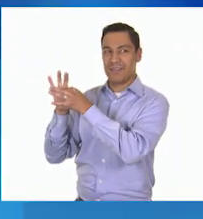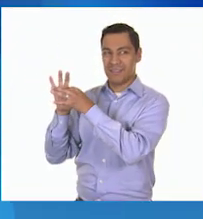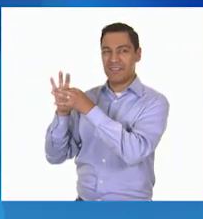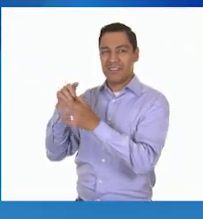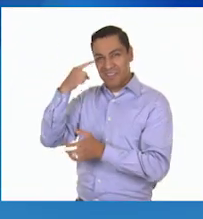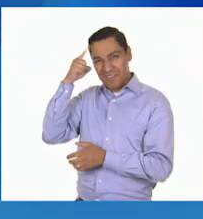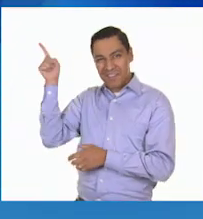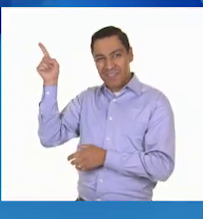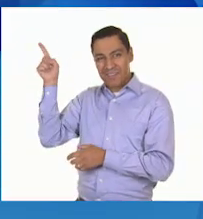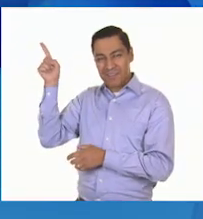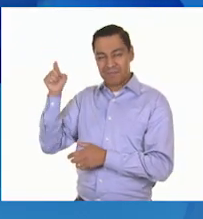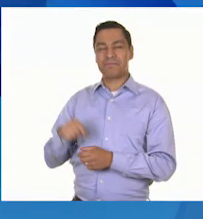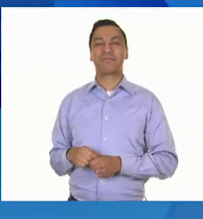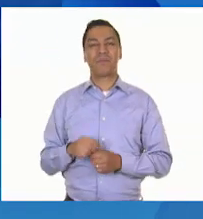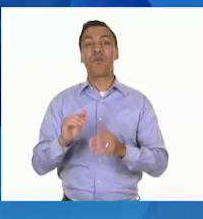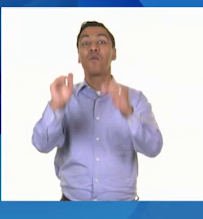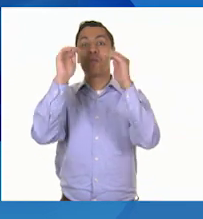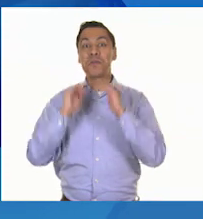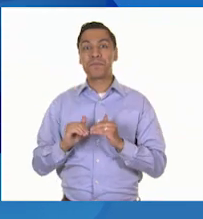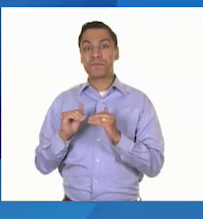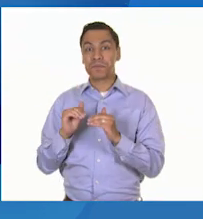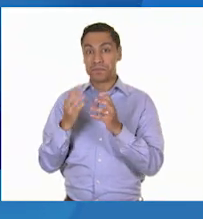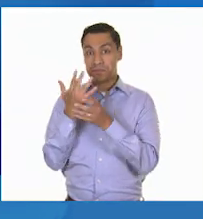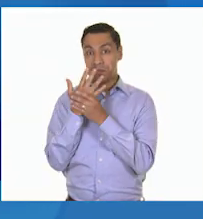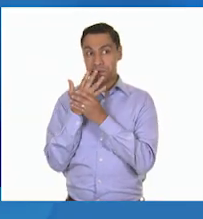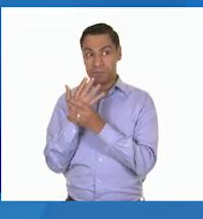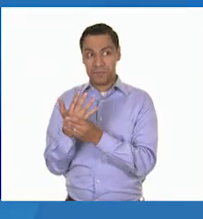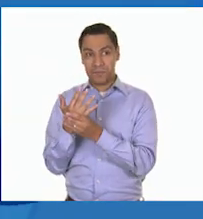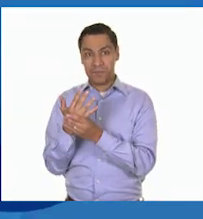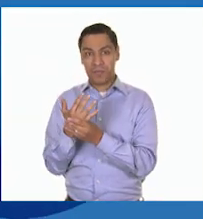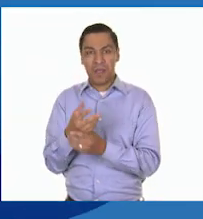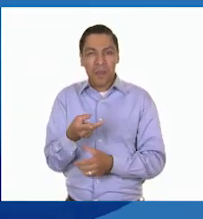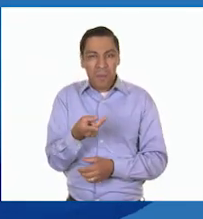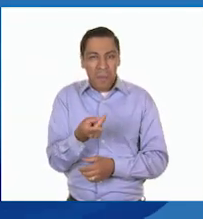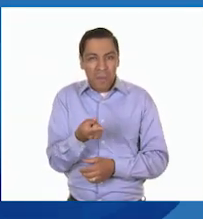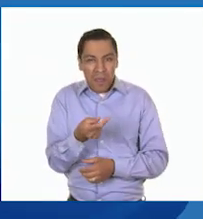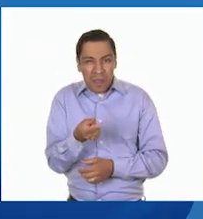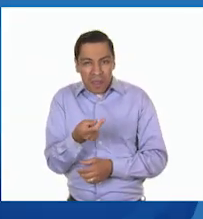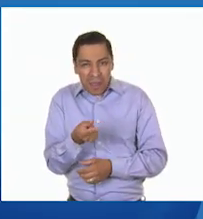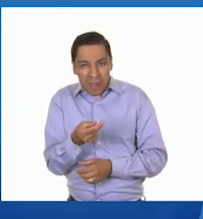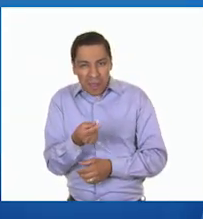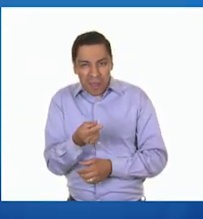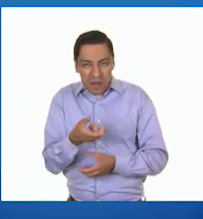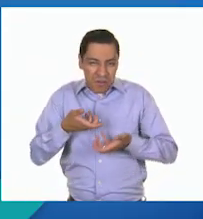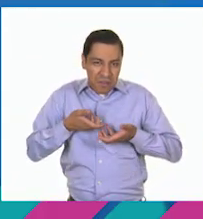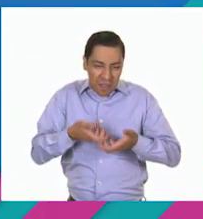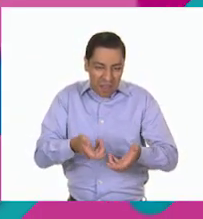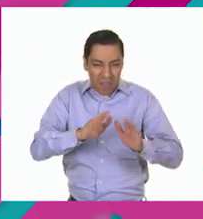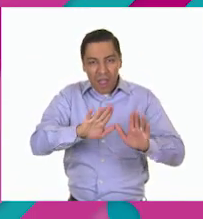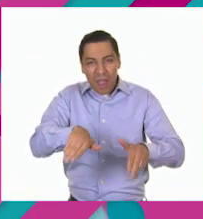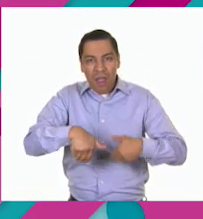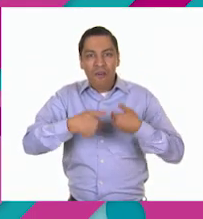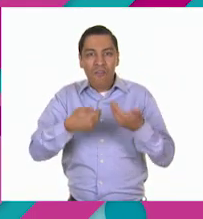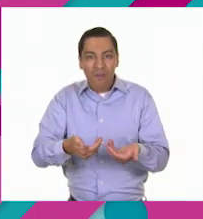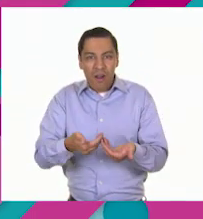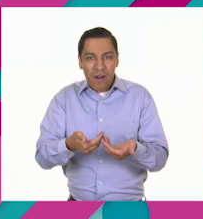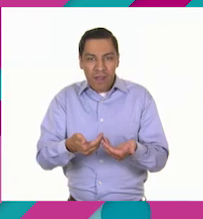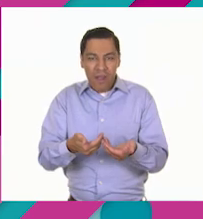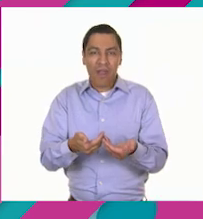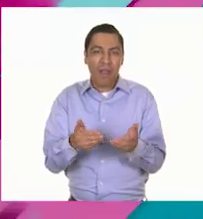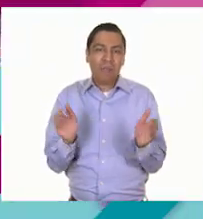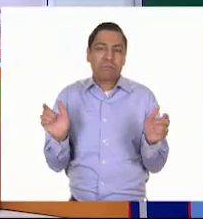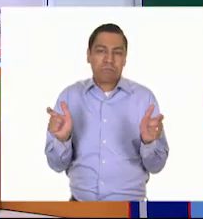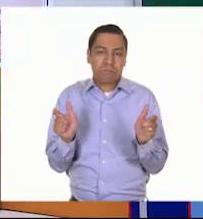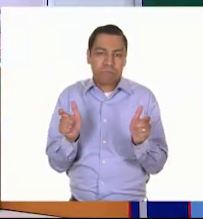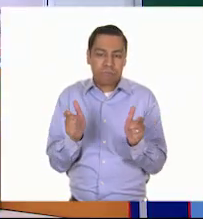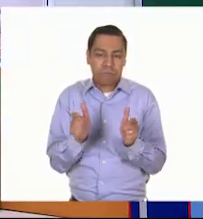Yo voy con el siguiente, que dice así. Disminuyen perros callejeros por campaña de esterilización. Aquí vamos viendo,